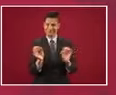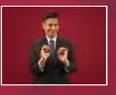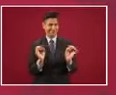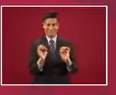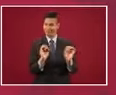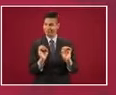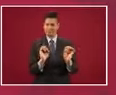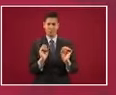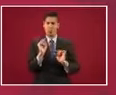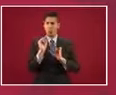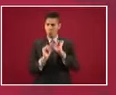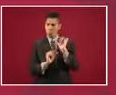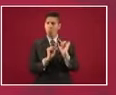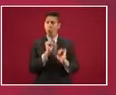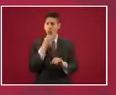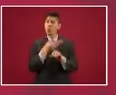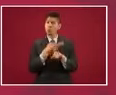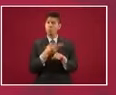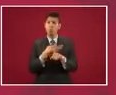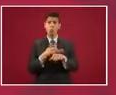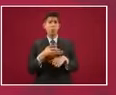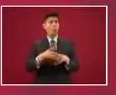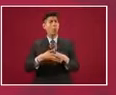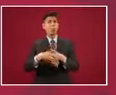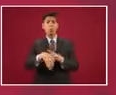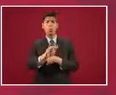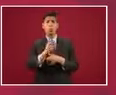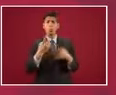Es decir, el avión sigue en venta,